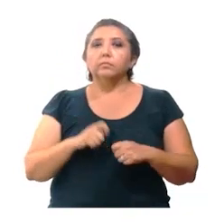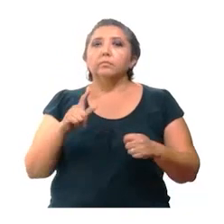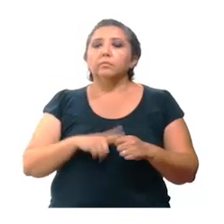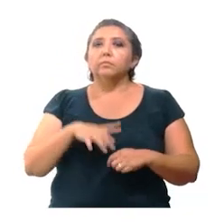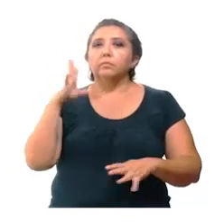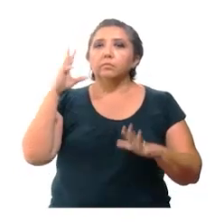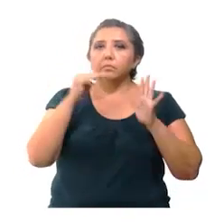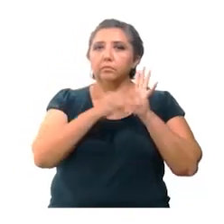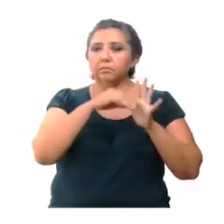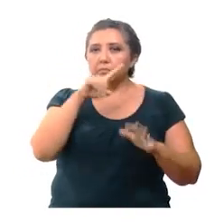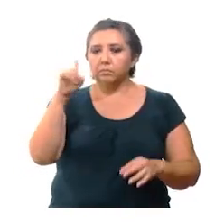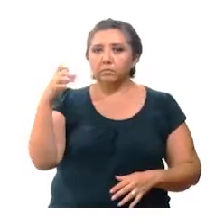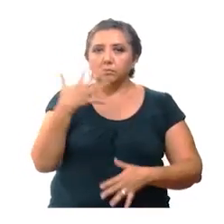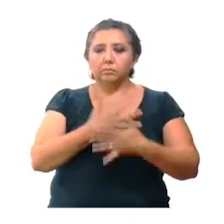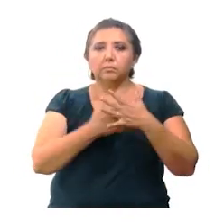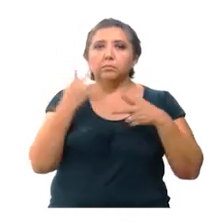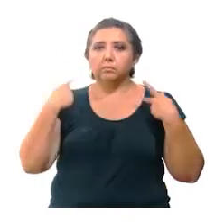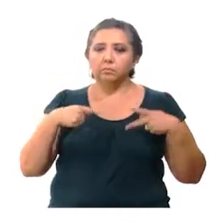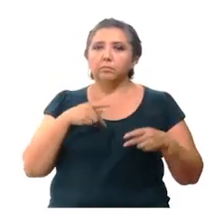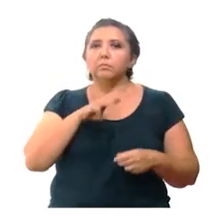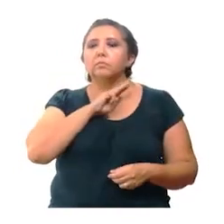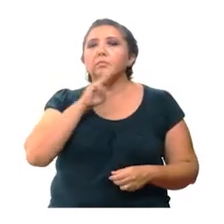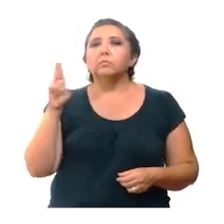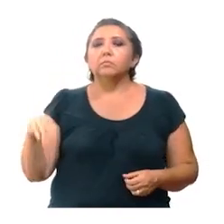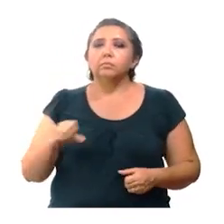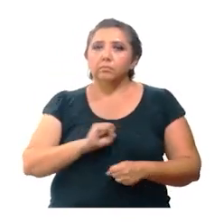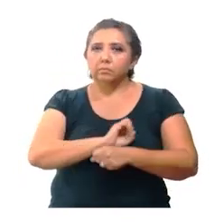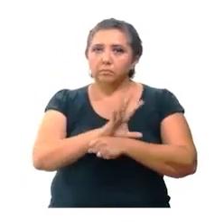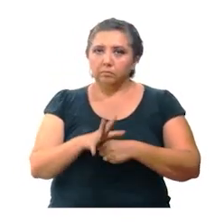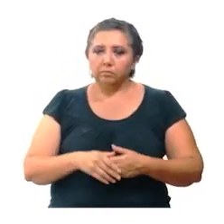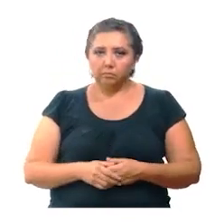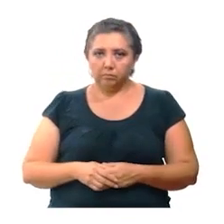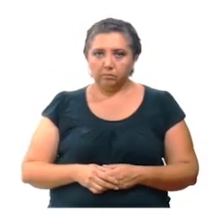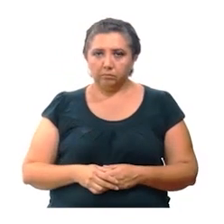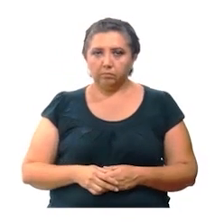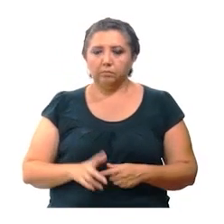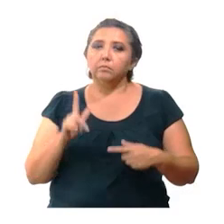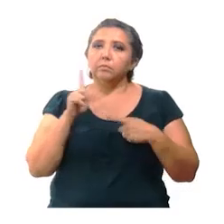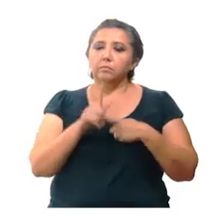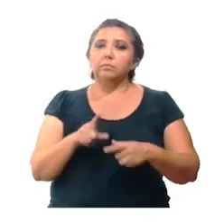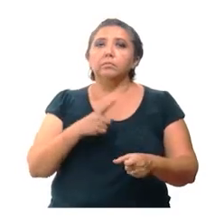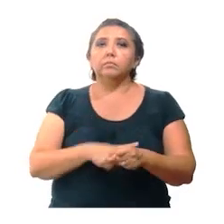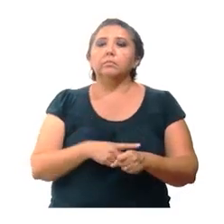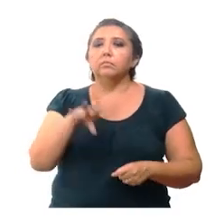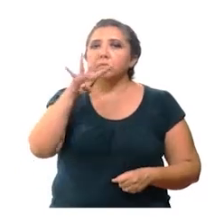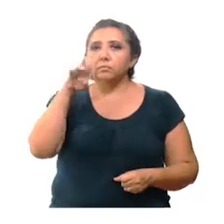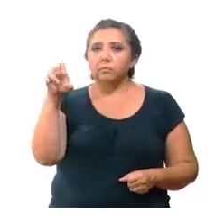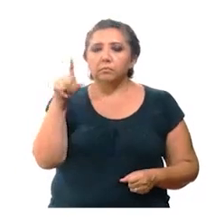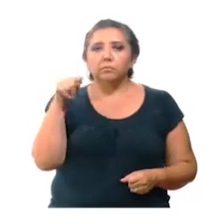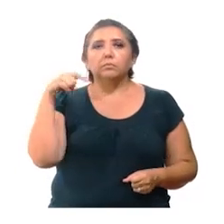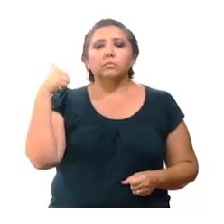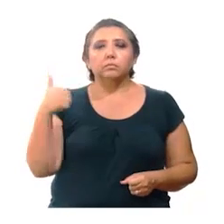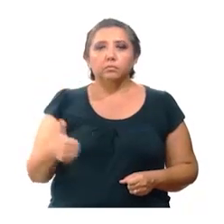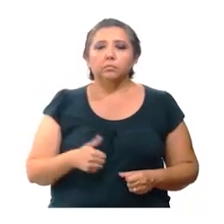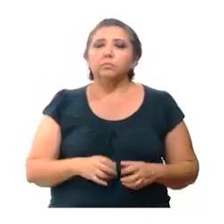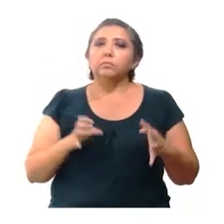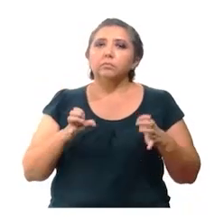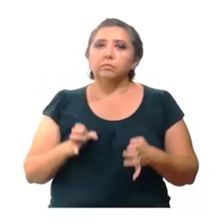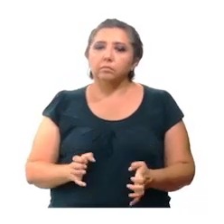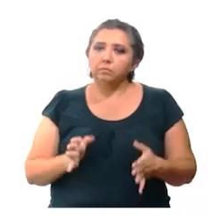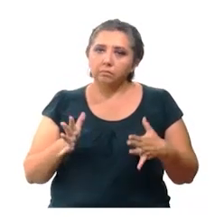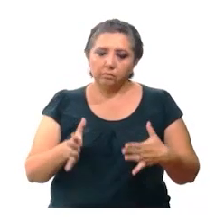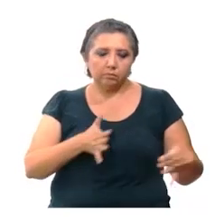total son 4.115 las personas fallecidas a causa del coronavirus. De los casos activos, 476